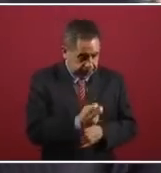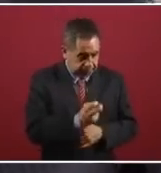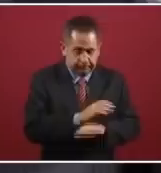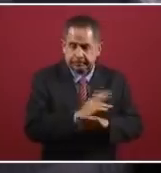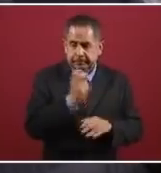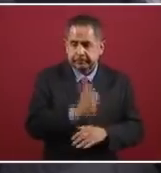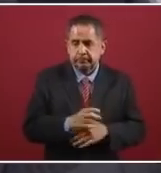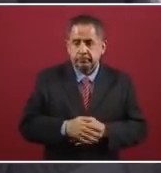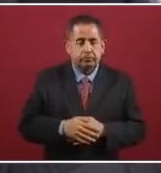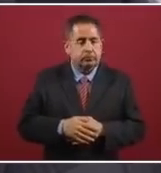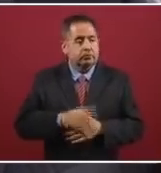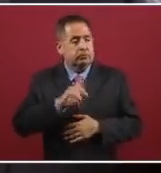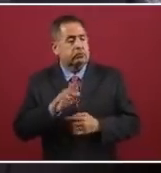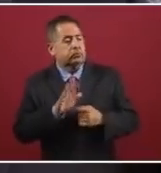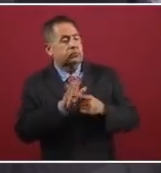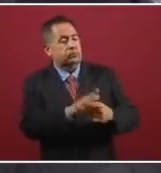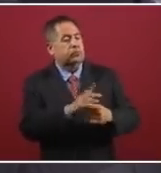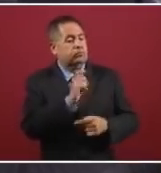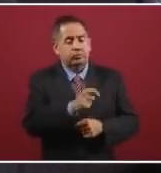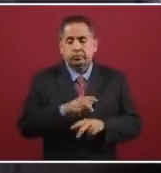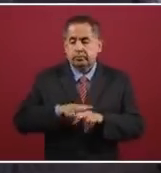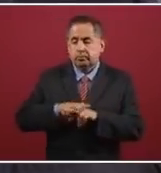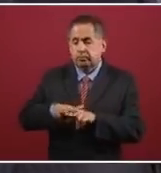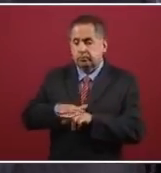Les puse el ejemplo del tren